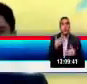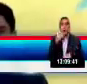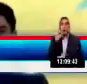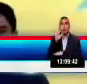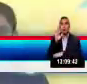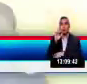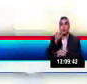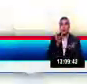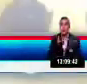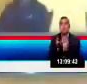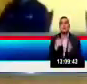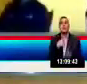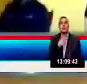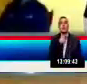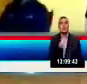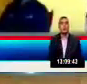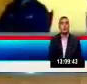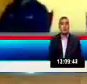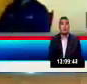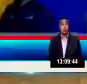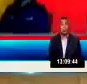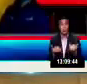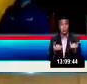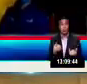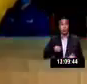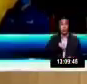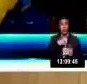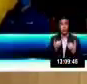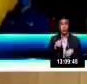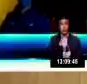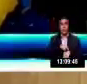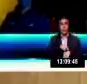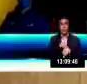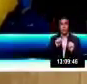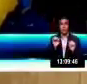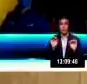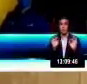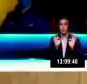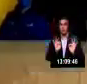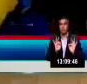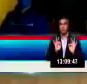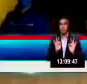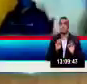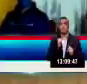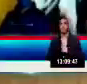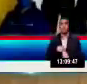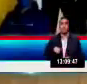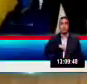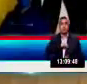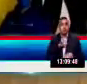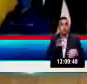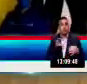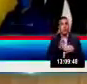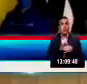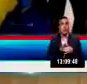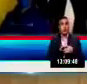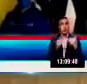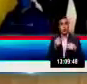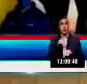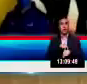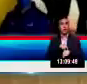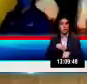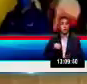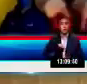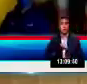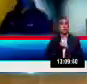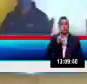compromiso de servicio. Porque hoy es el momento de que seamos empáticos, es el momento de que estemos unidos, es el momento